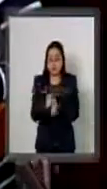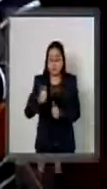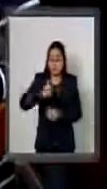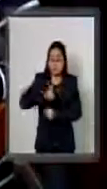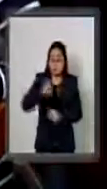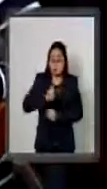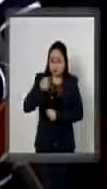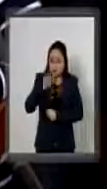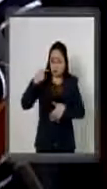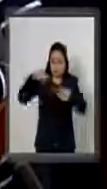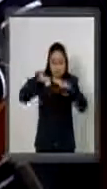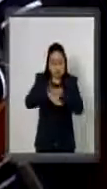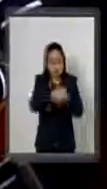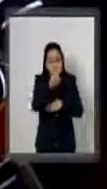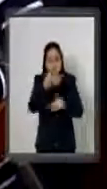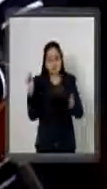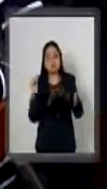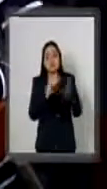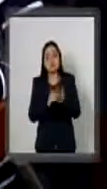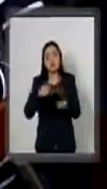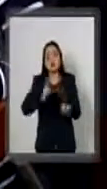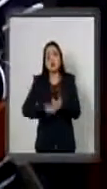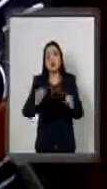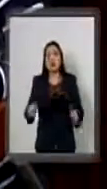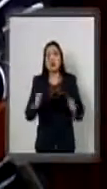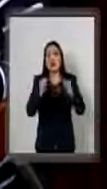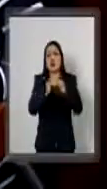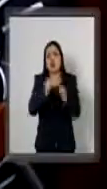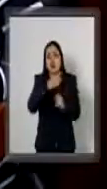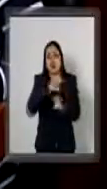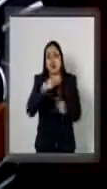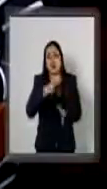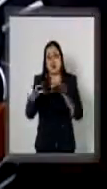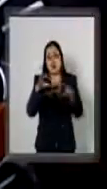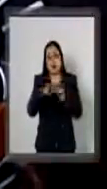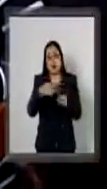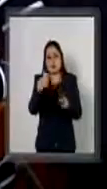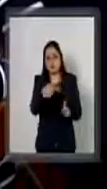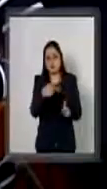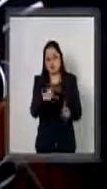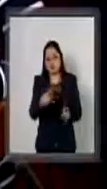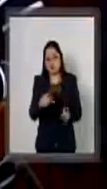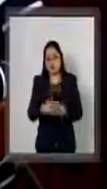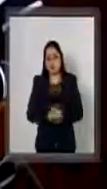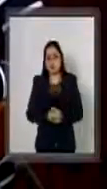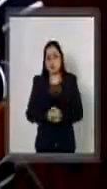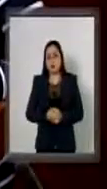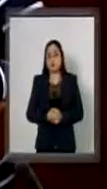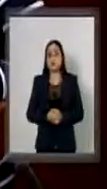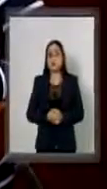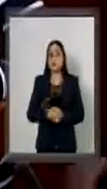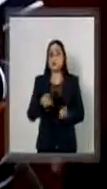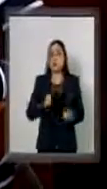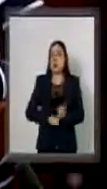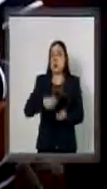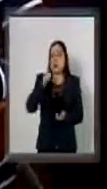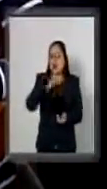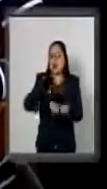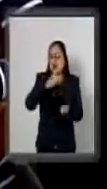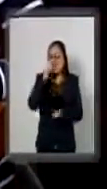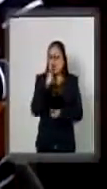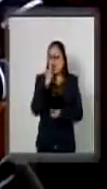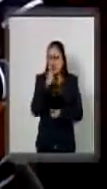fuerza asigna a la institución armada civil denominada policía